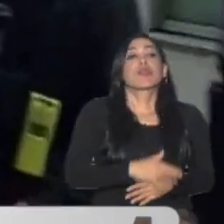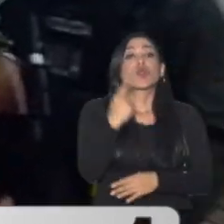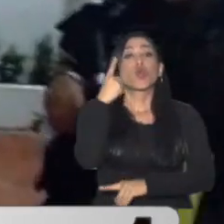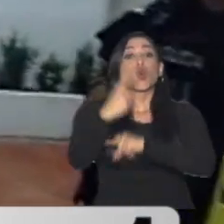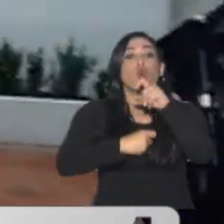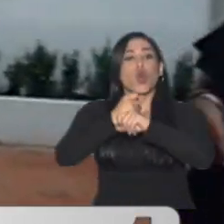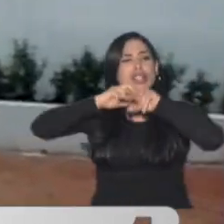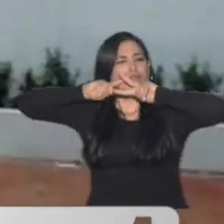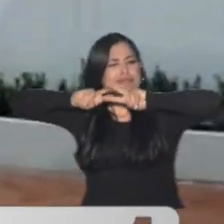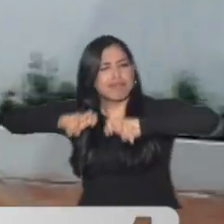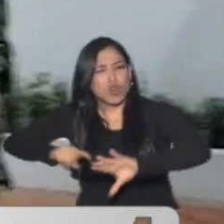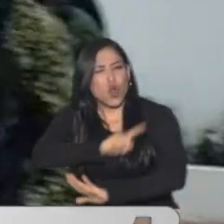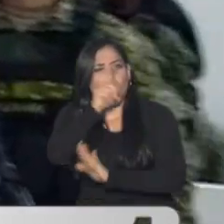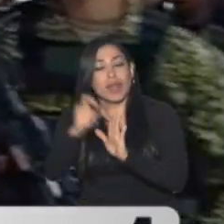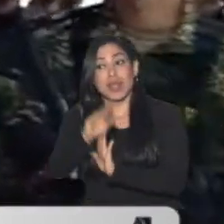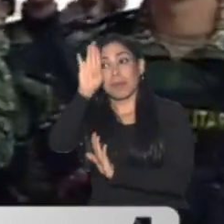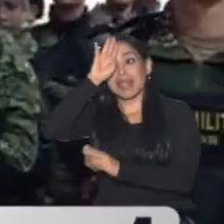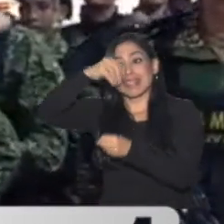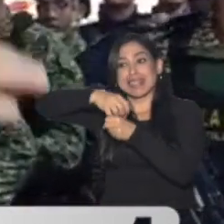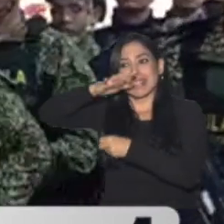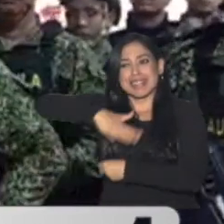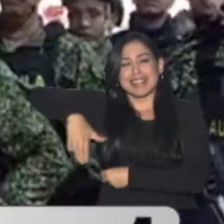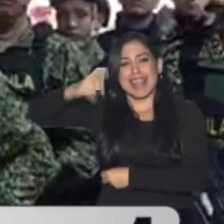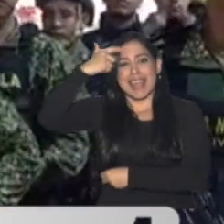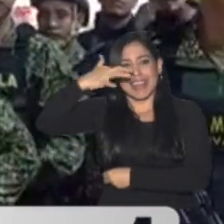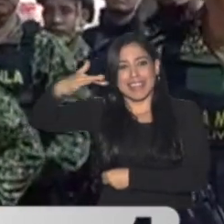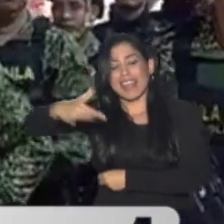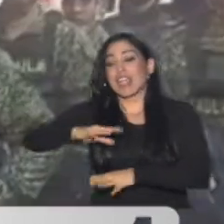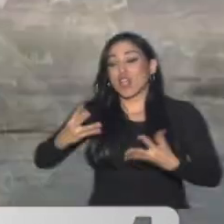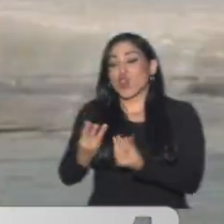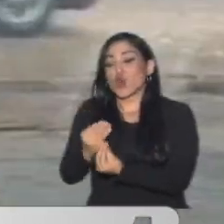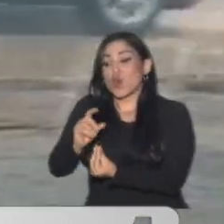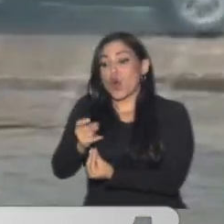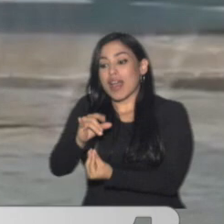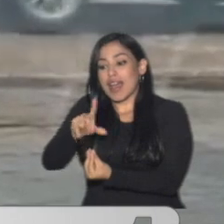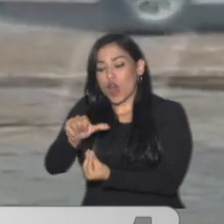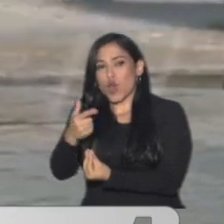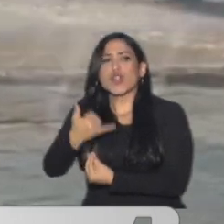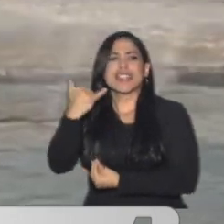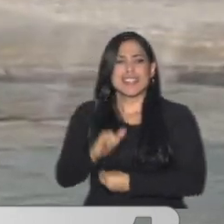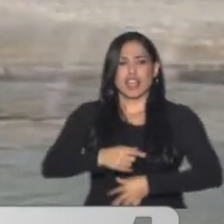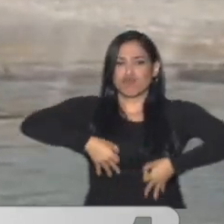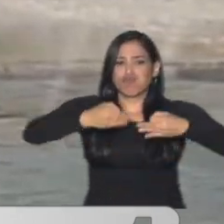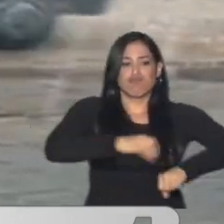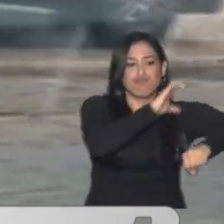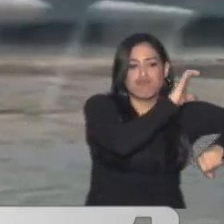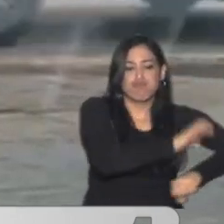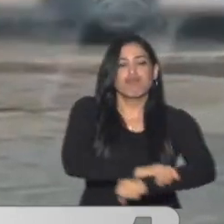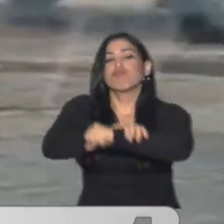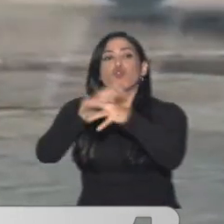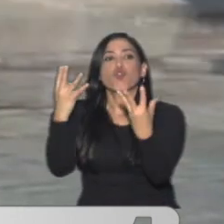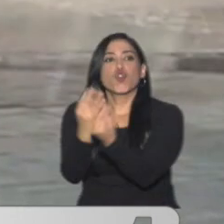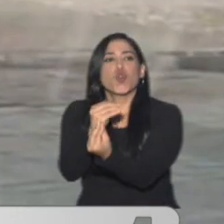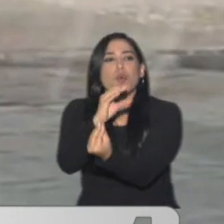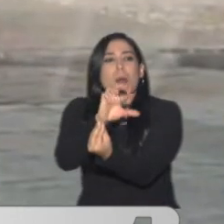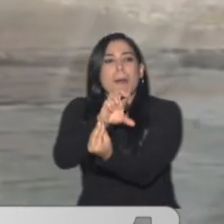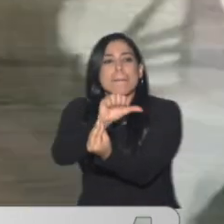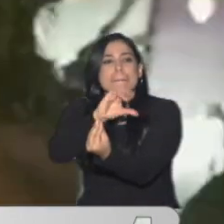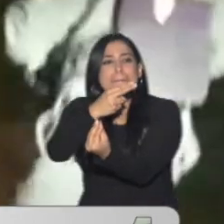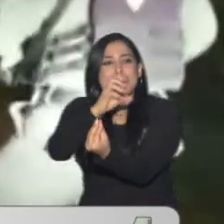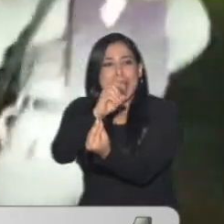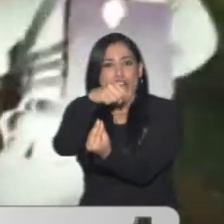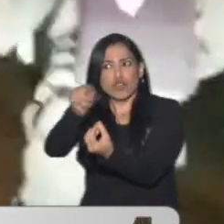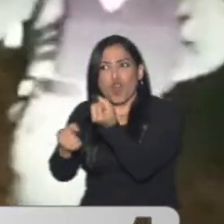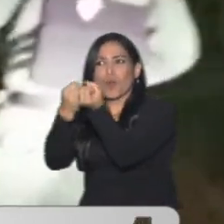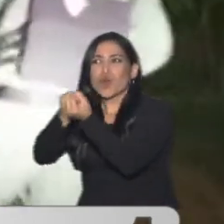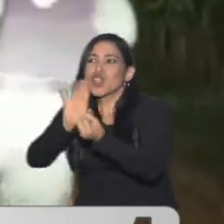un año de investigaciones la policía metropolitana de cartagena y el gaula militar materializaron las capturas del grupo delincuencial los patios al servicio del